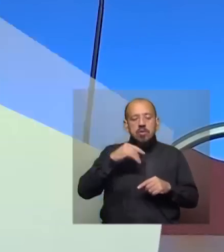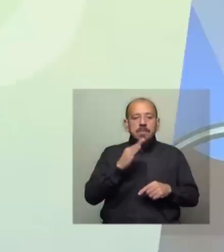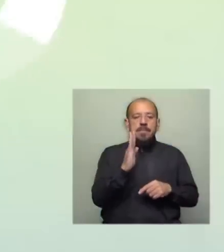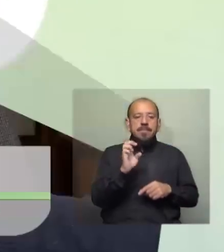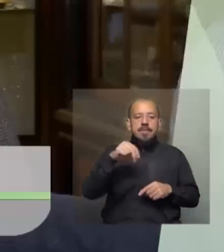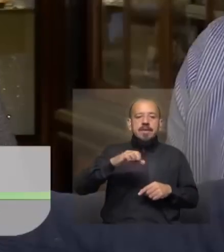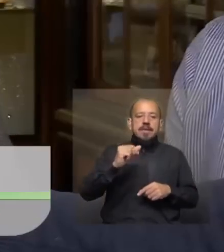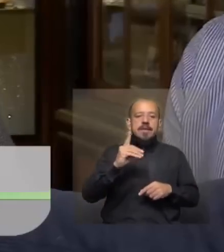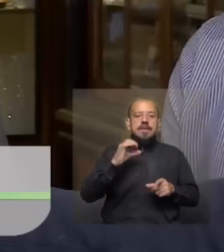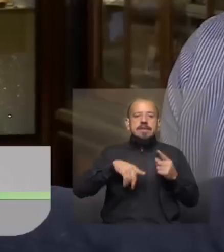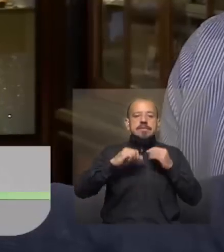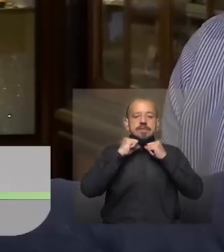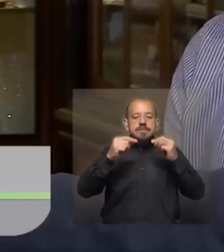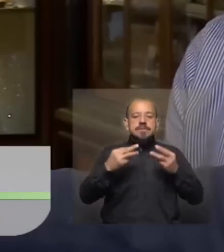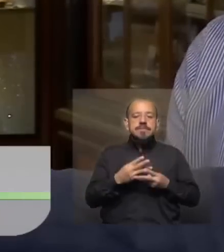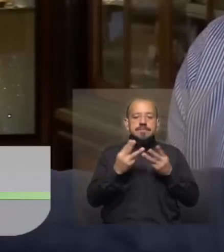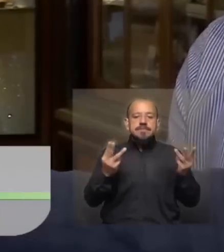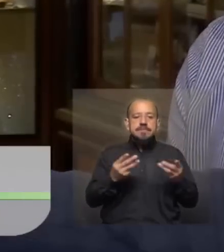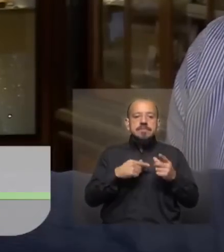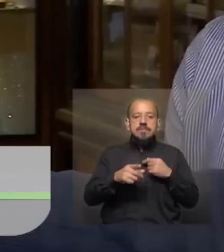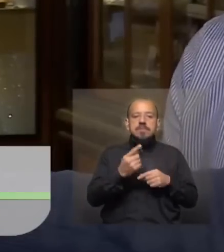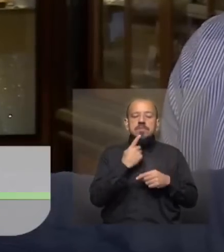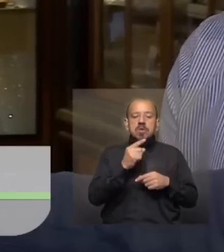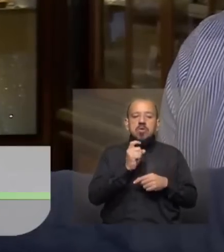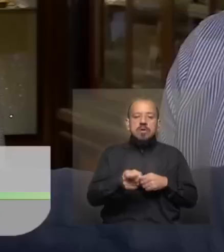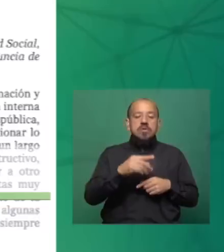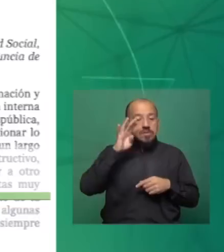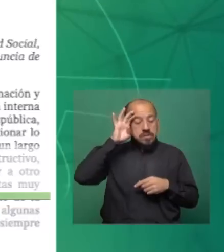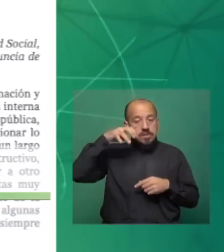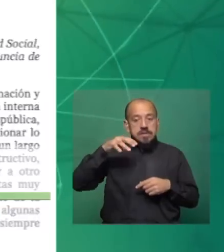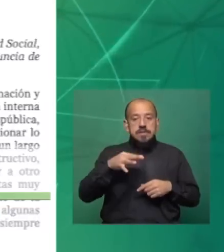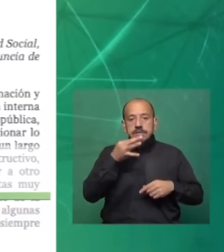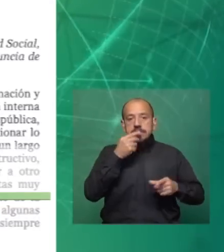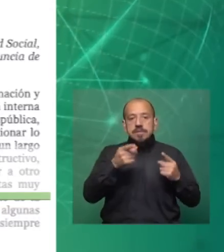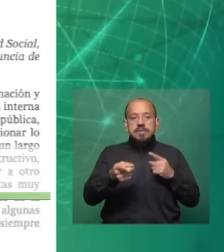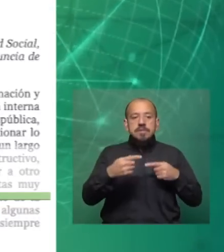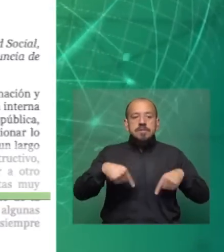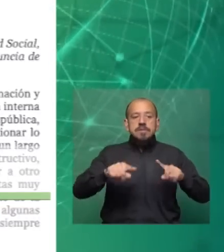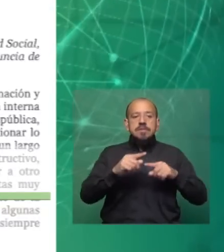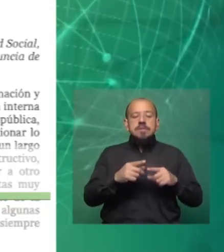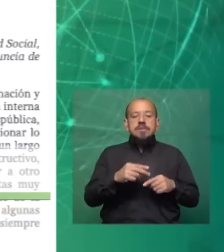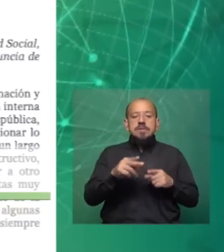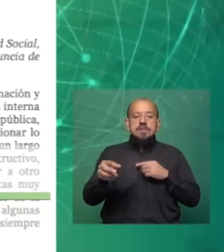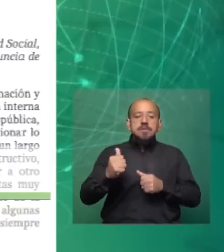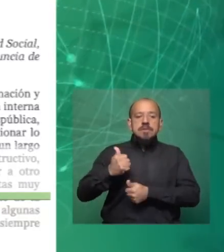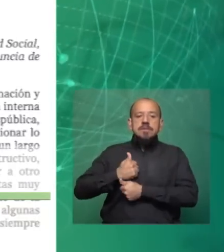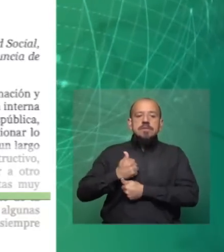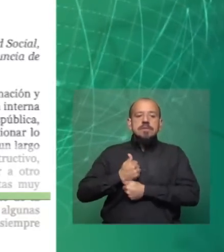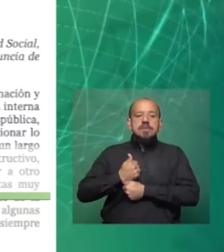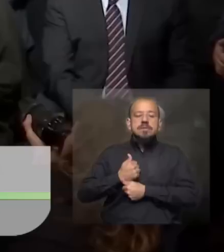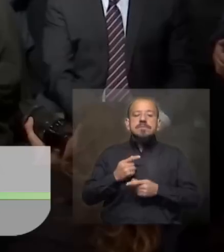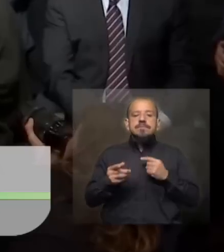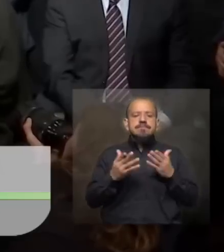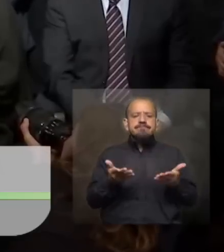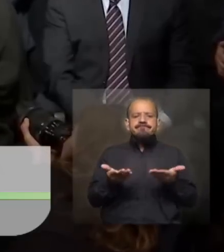penadés el secretario general del partido Colorado Julio María sanguinetti dedicó su columna en el correo de los viernes a Cabildo abierto lo